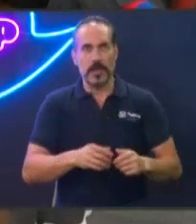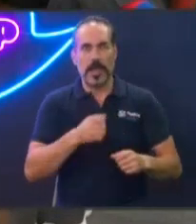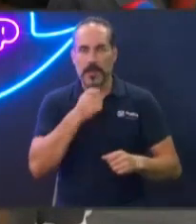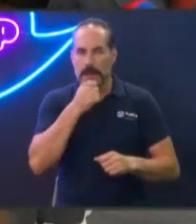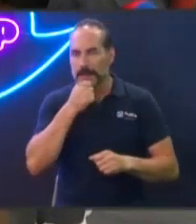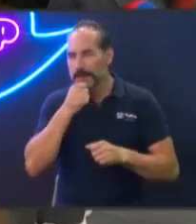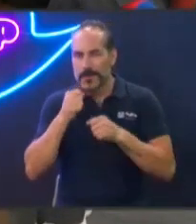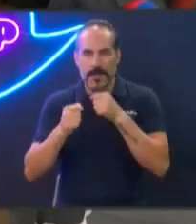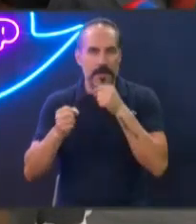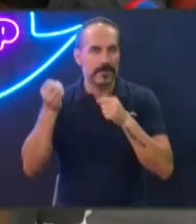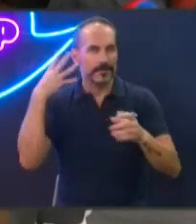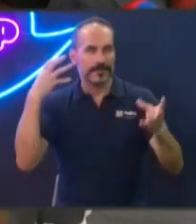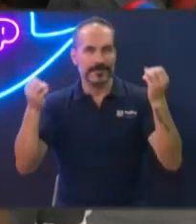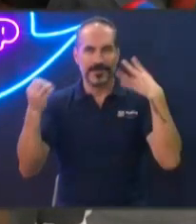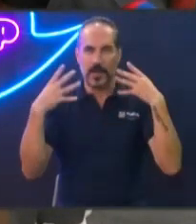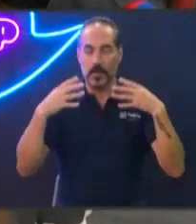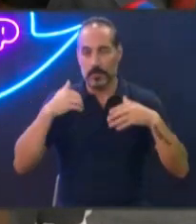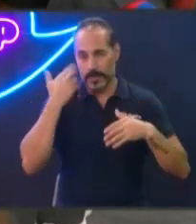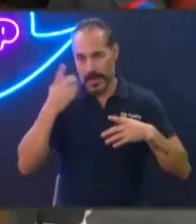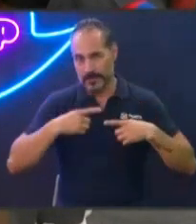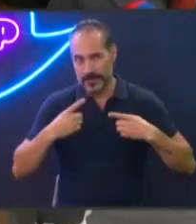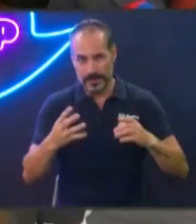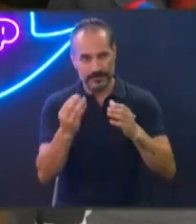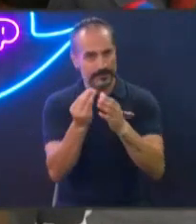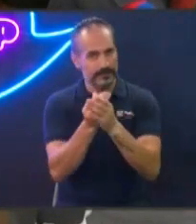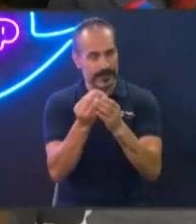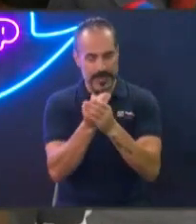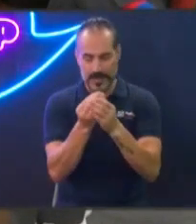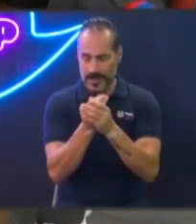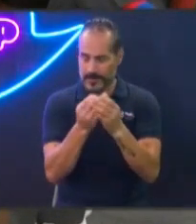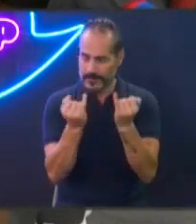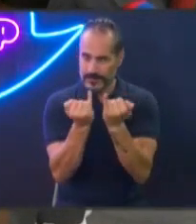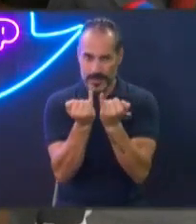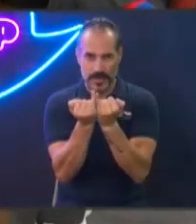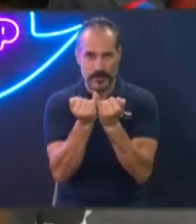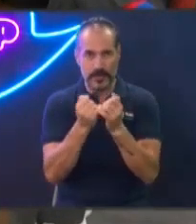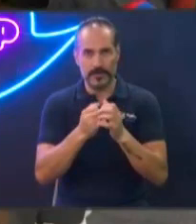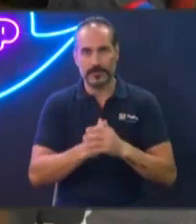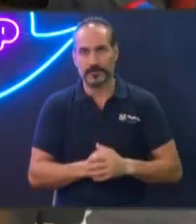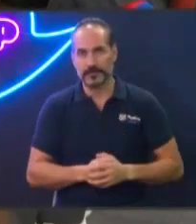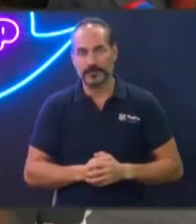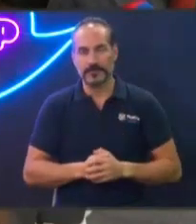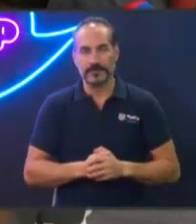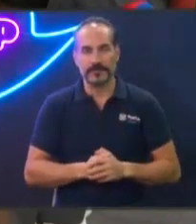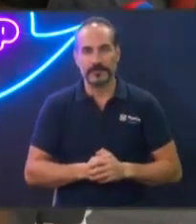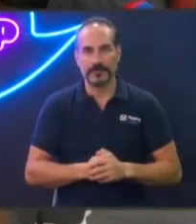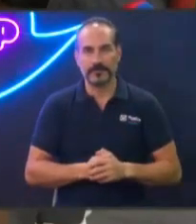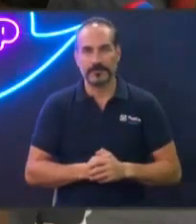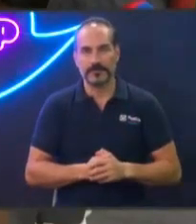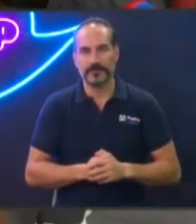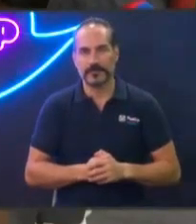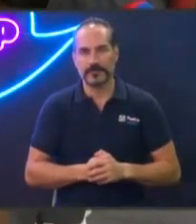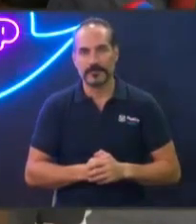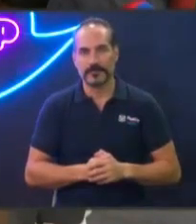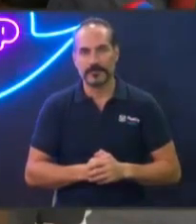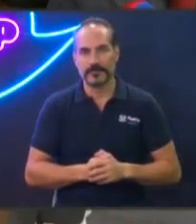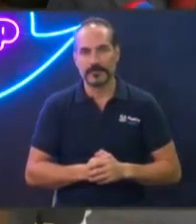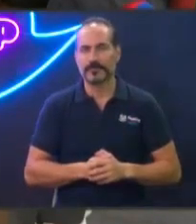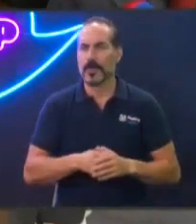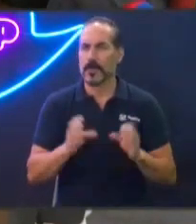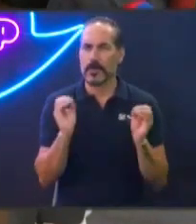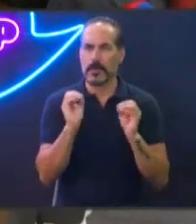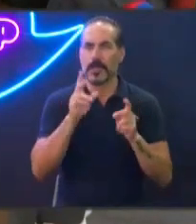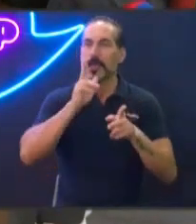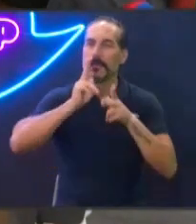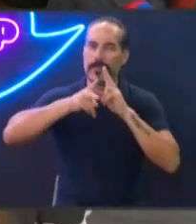quieran dar un taller de algunos temas que también a ellos les interesan o también abriendo Estos espacios de escucha y diálogo